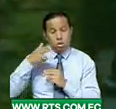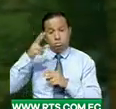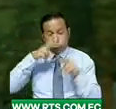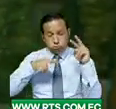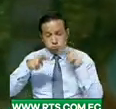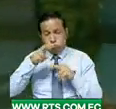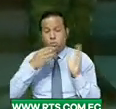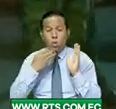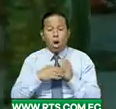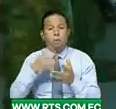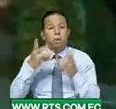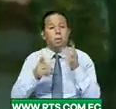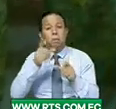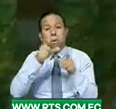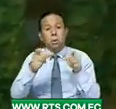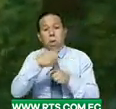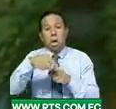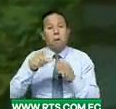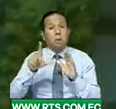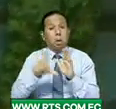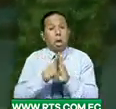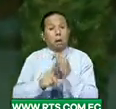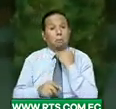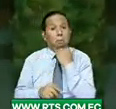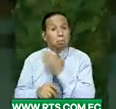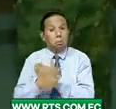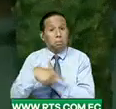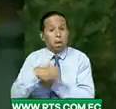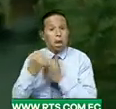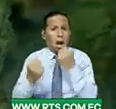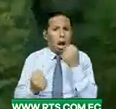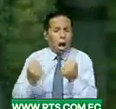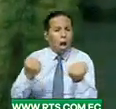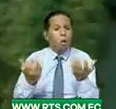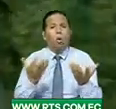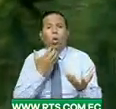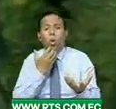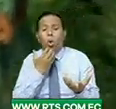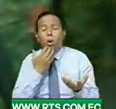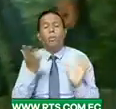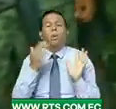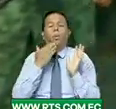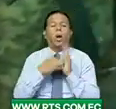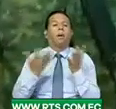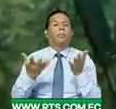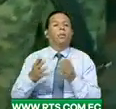encuentre con personal civil el cual incumpla con las medidas de toque de queda en vehículos, tomará el procedimiento personal de la